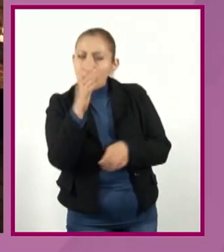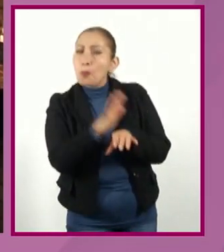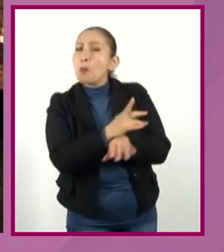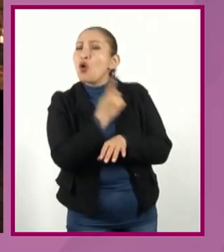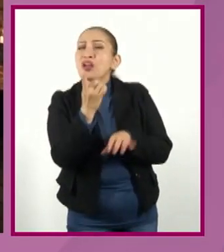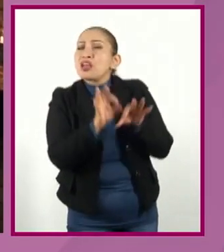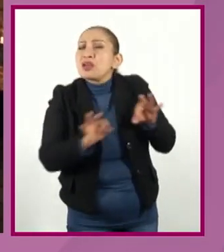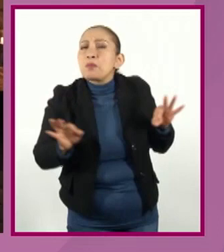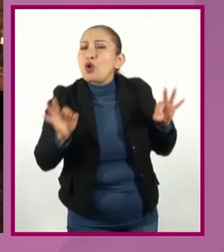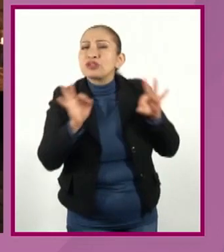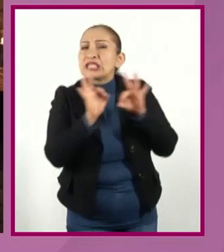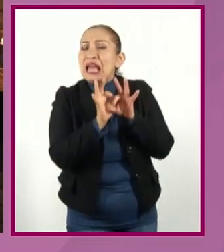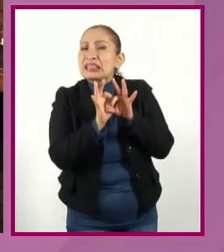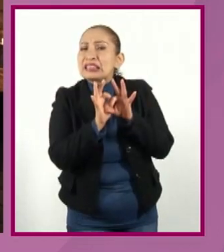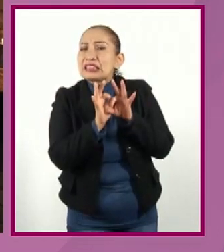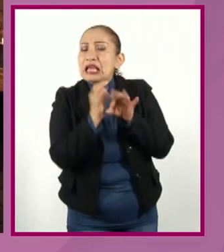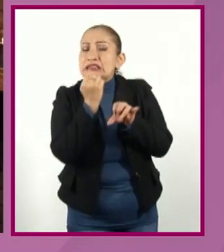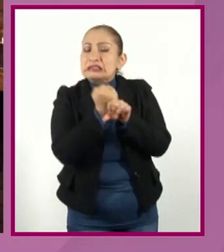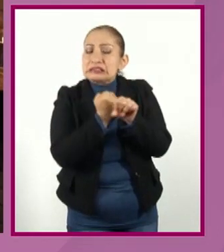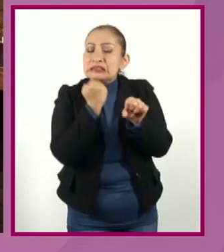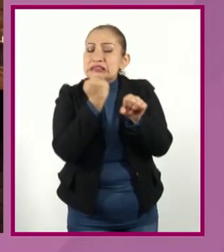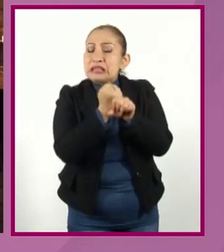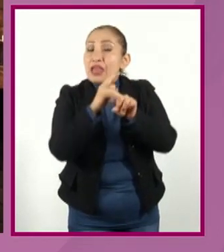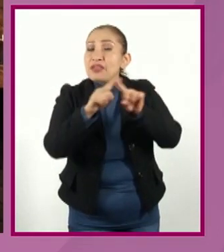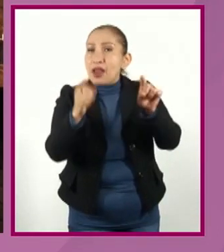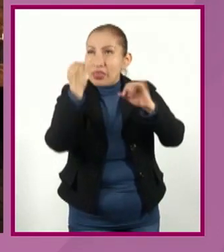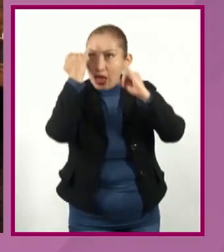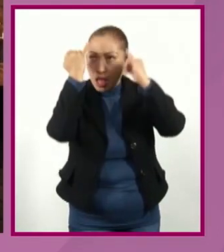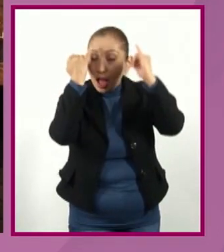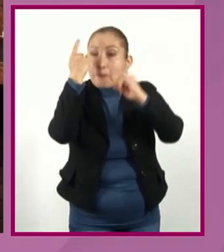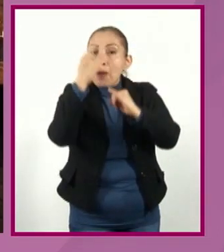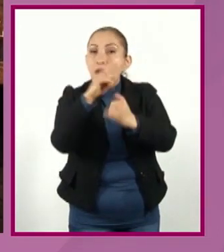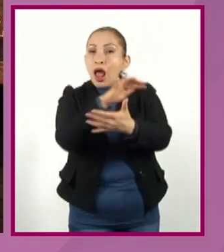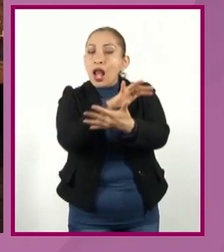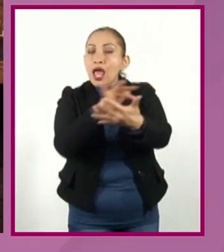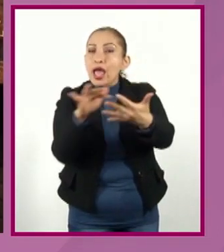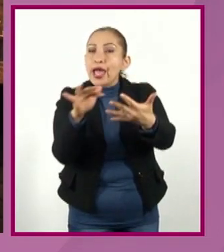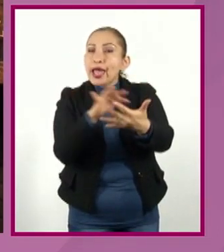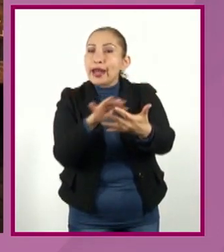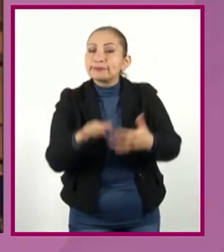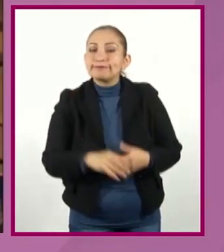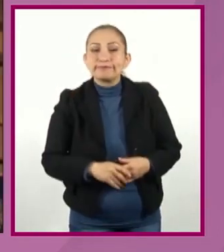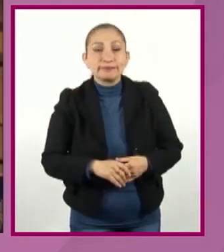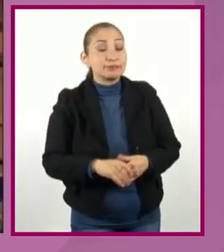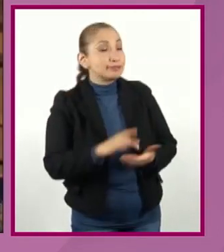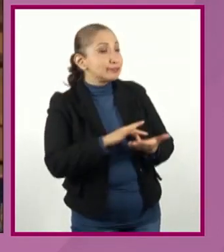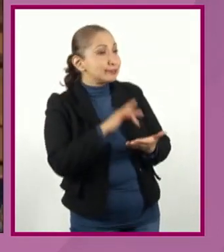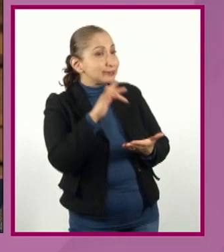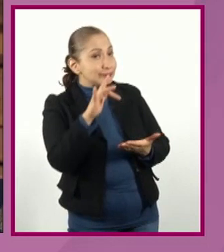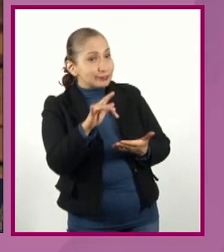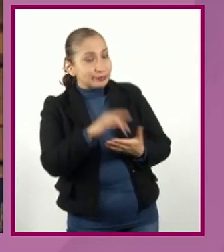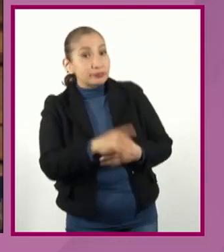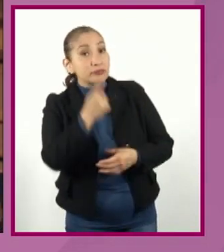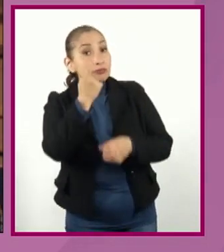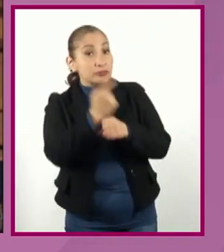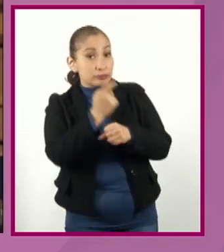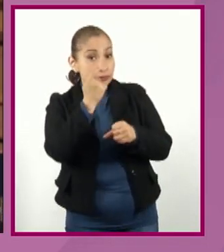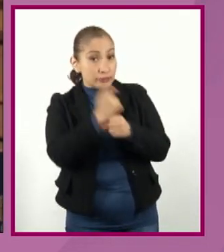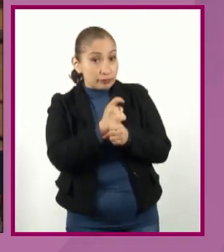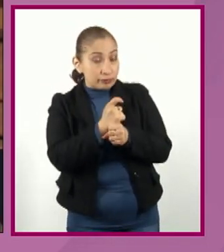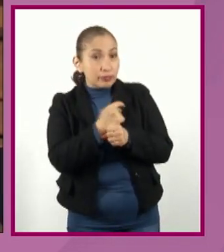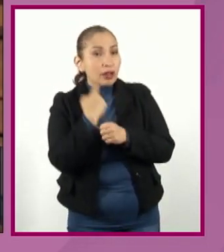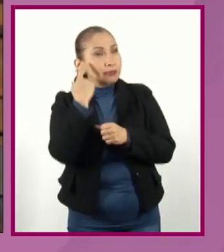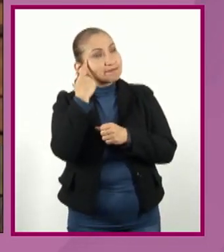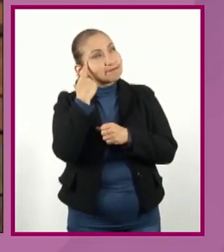es importante poner en práctica diversas estrategias de lectura? Gracias. Primero que todo, hay